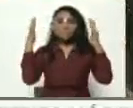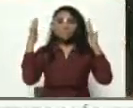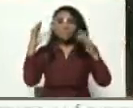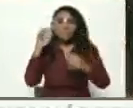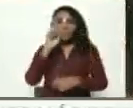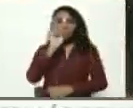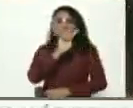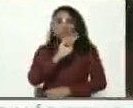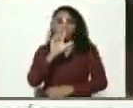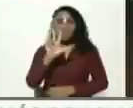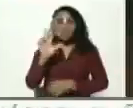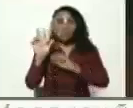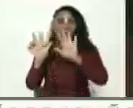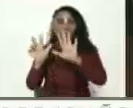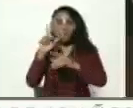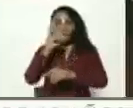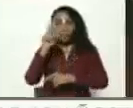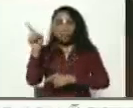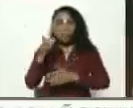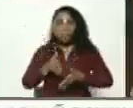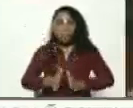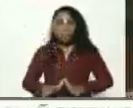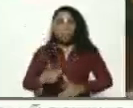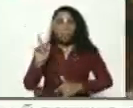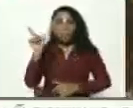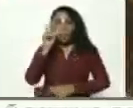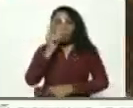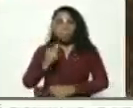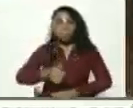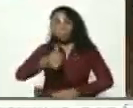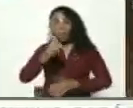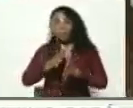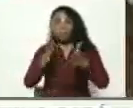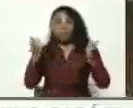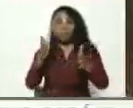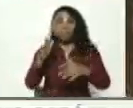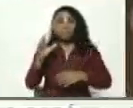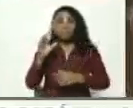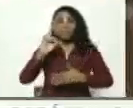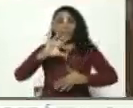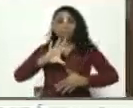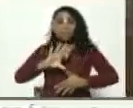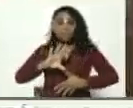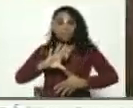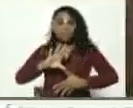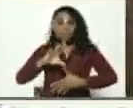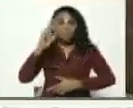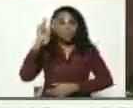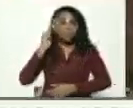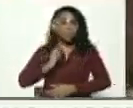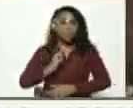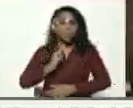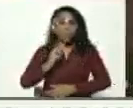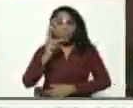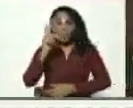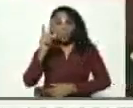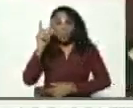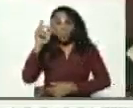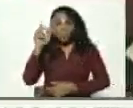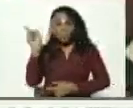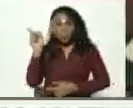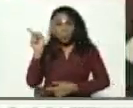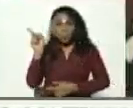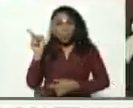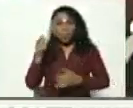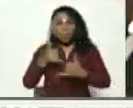38 años se cumplen hoy del nacimiento del hombre más grande del continente americano, Simón José Antonio de la Santísima